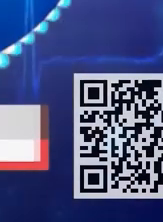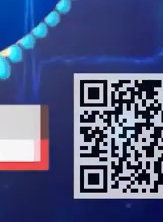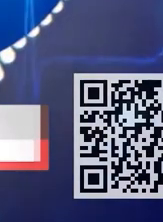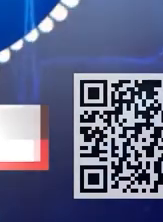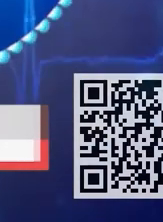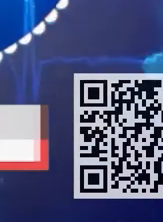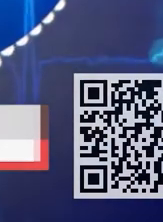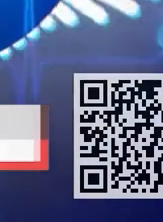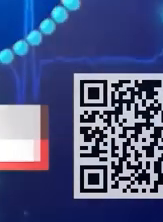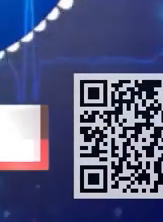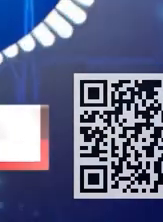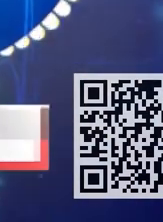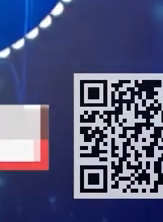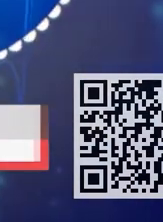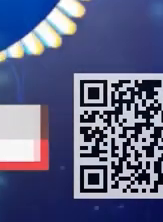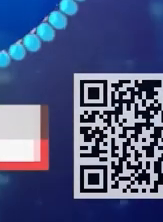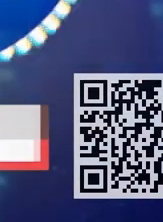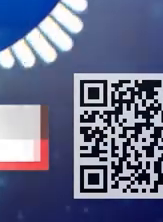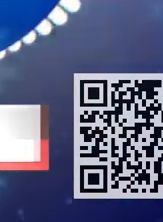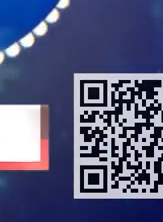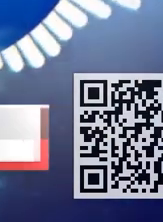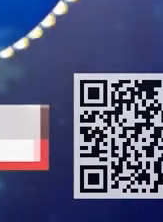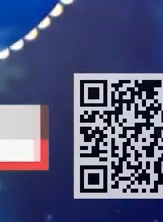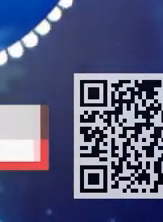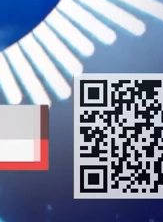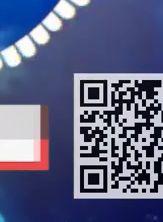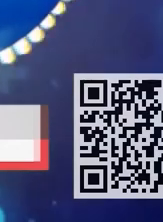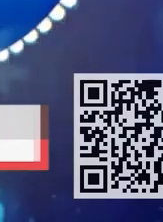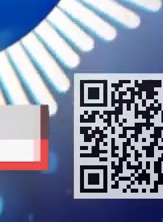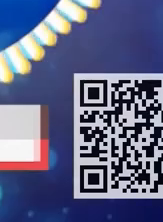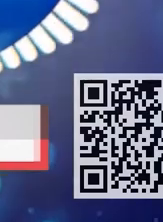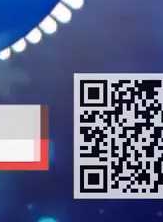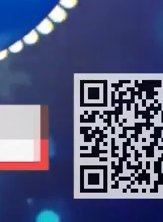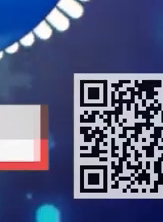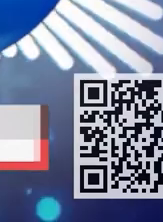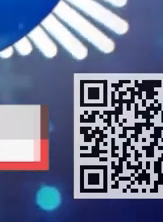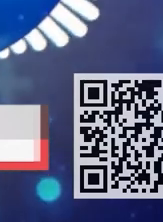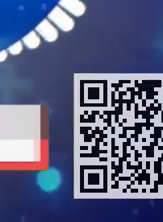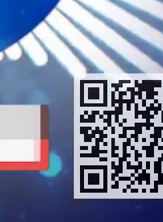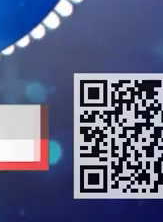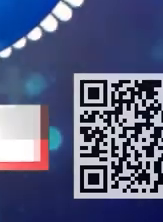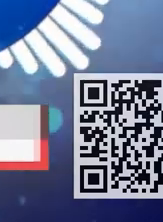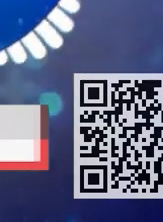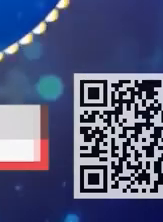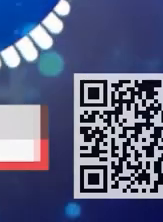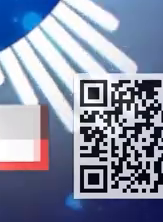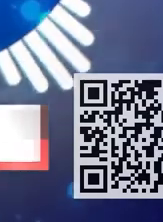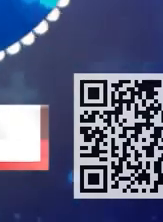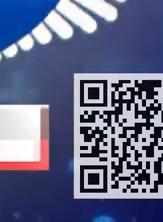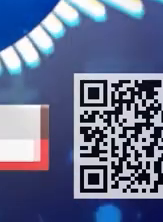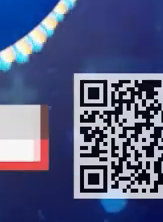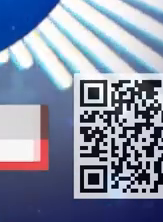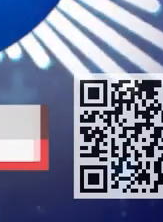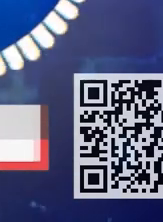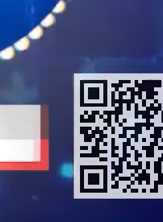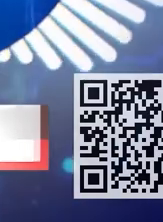de Javier Milei, pero que se acentúa una caída en la imagen sostenida en los últimos 2 meses, ¿no?